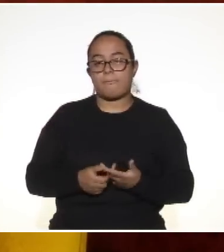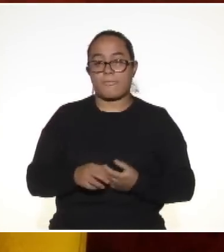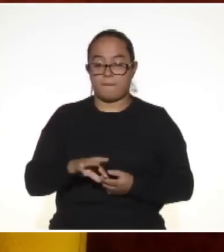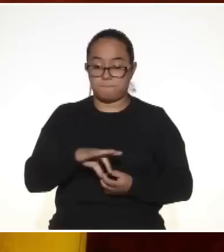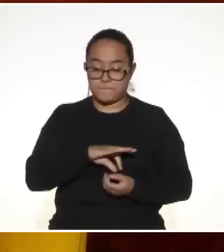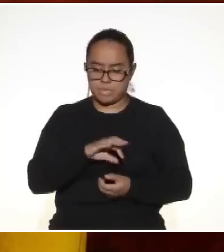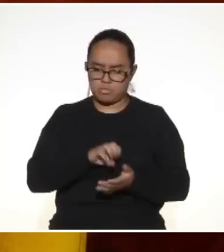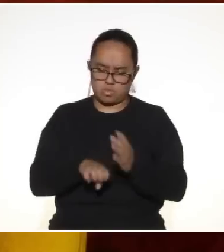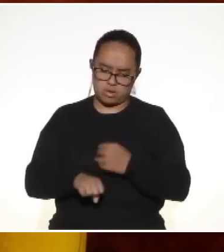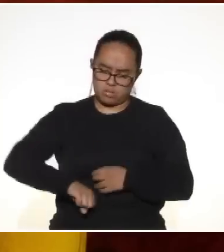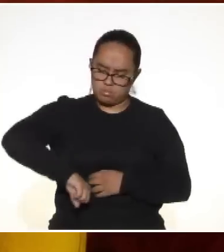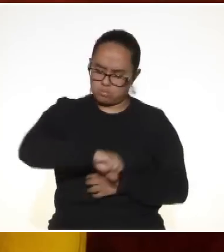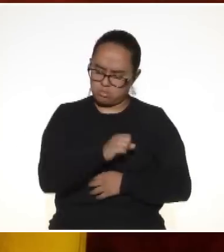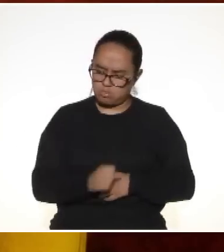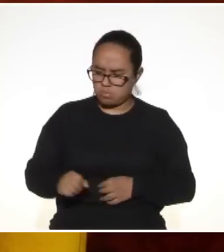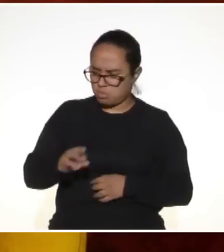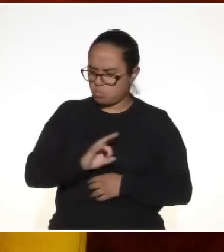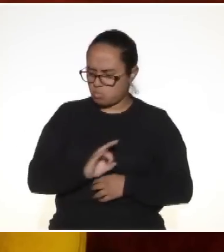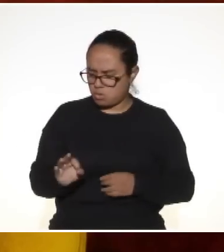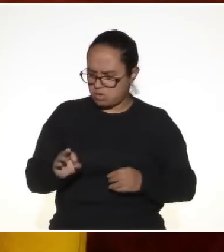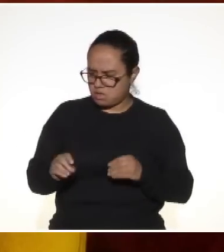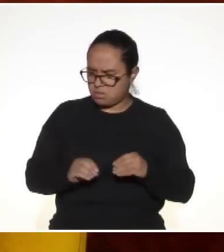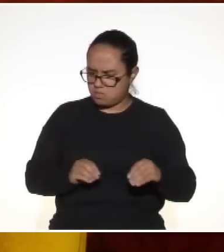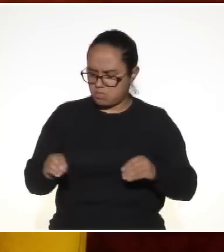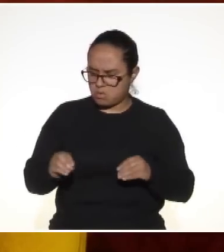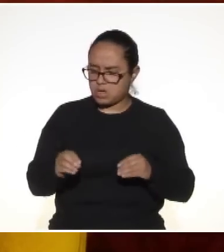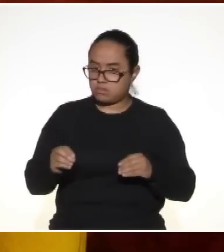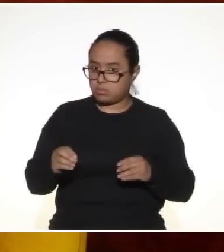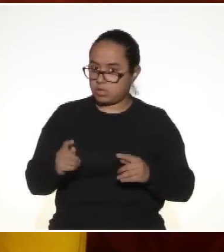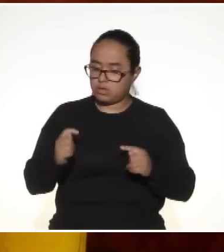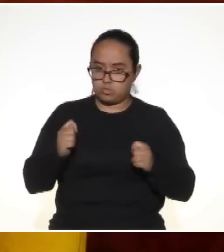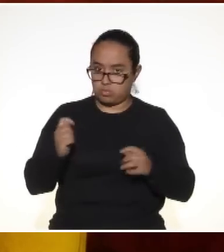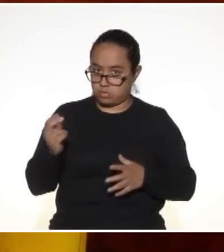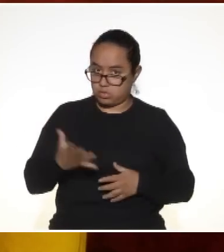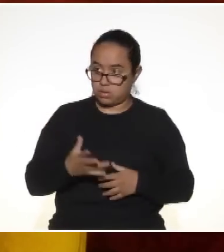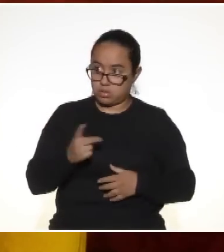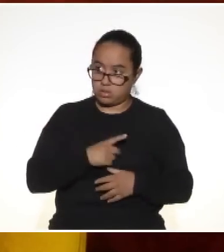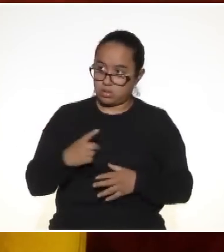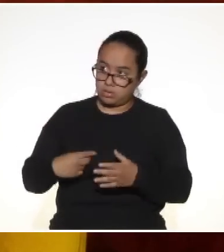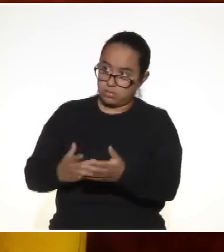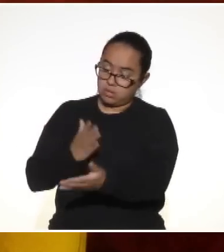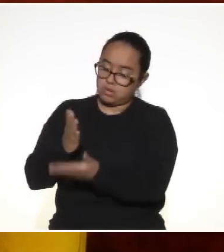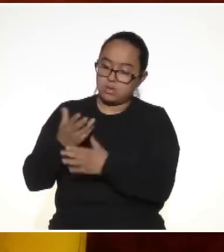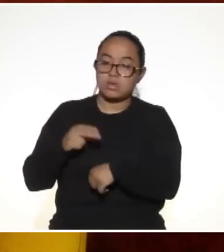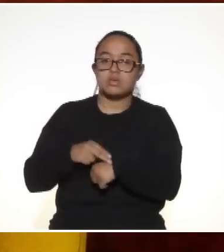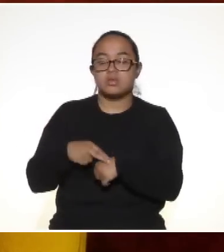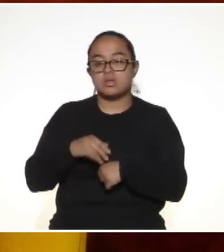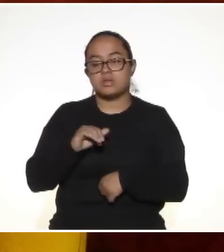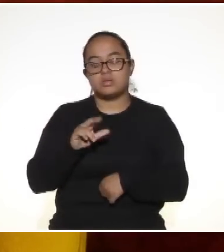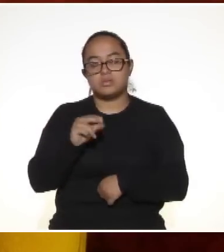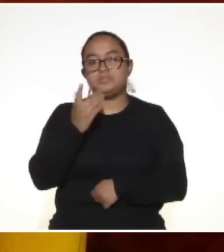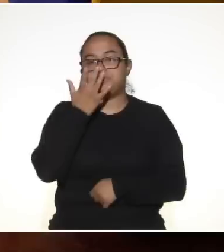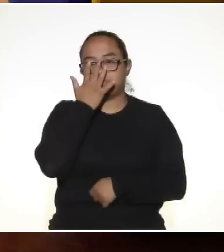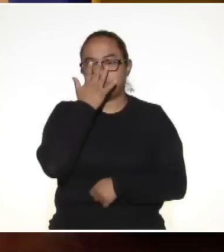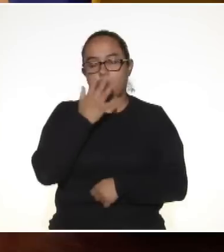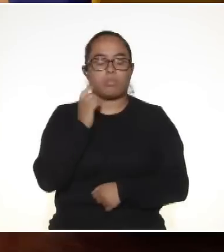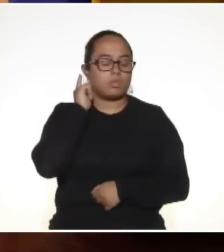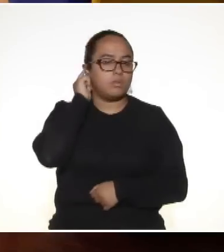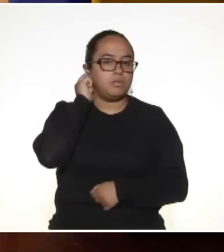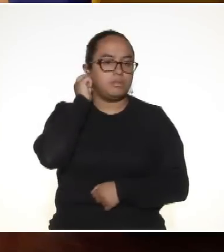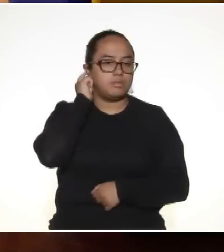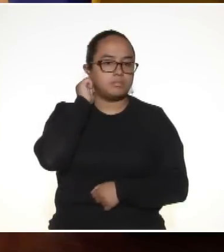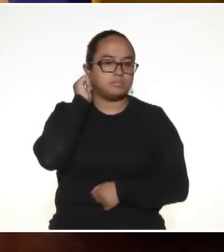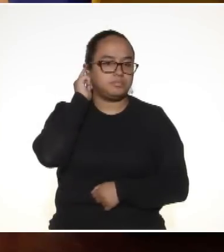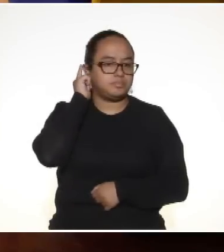puede mover la parte lastimada, aún así hay que ir al doctor para prevenir cualquier cosa. Mira,